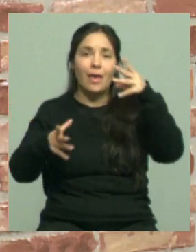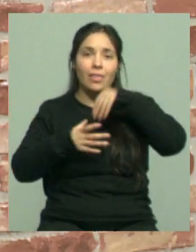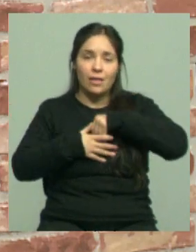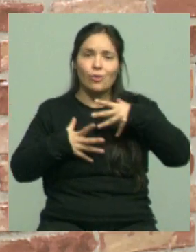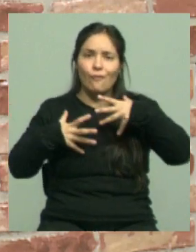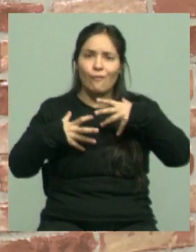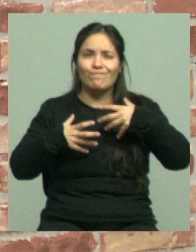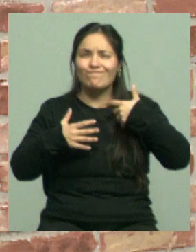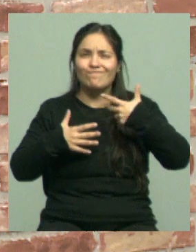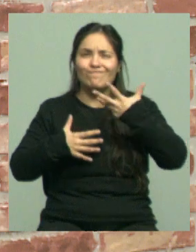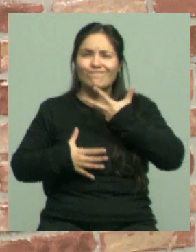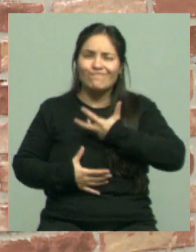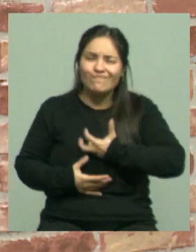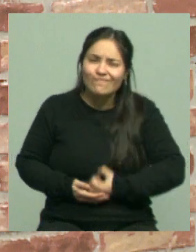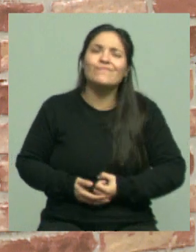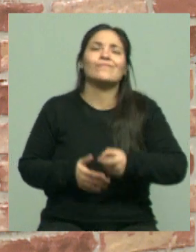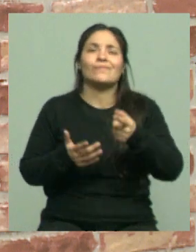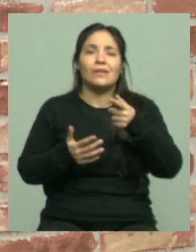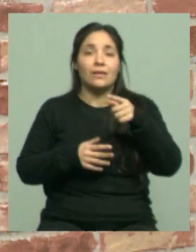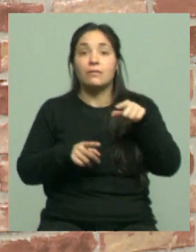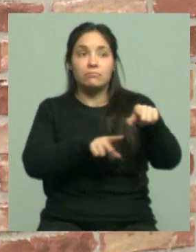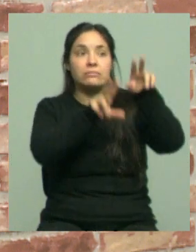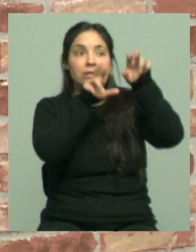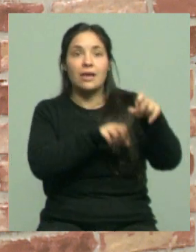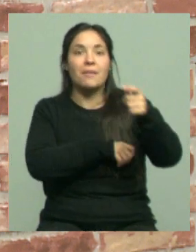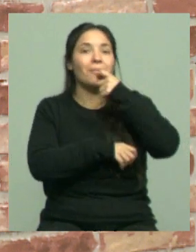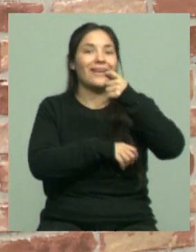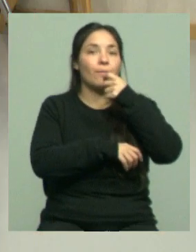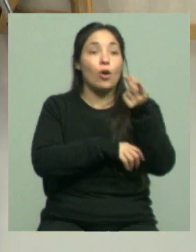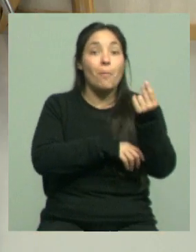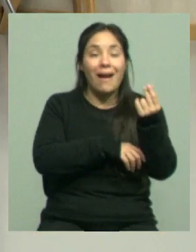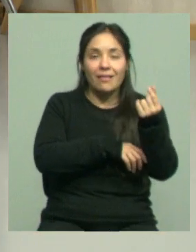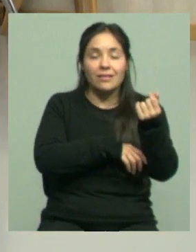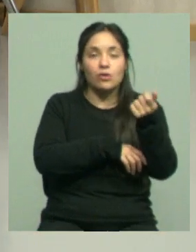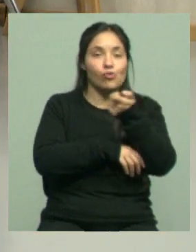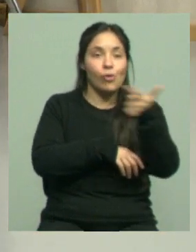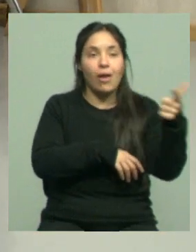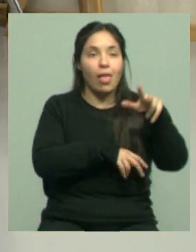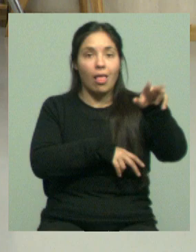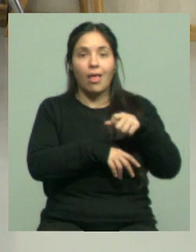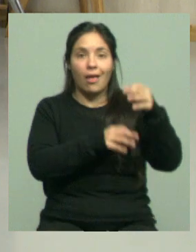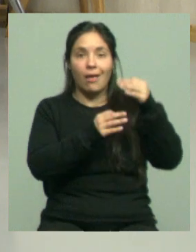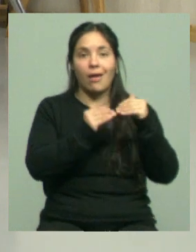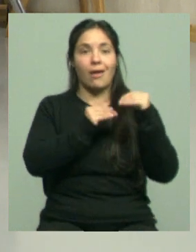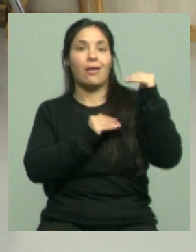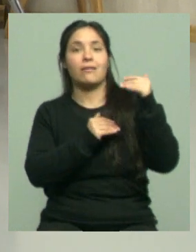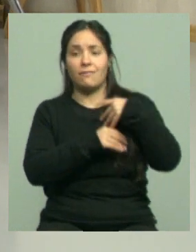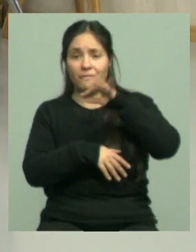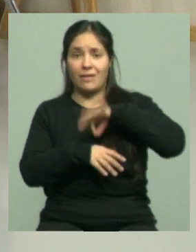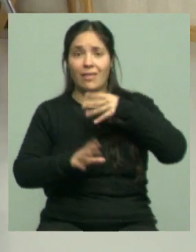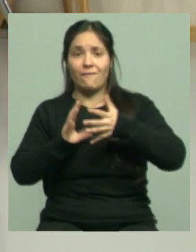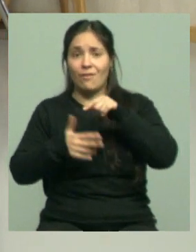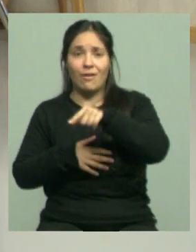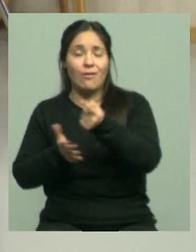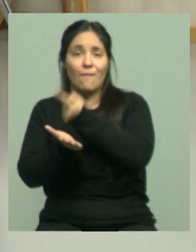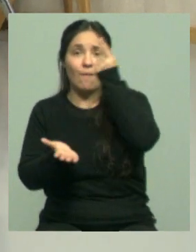totalmente fundamental, que es el tema del poder adquisitivo. Si no tenés cierto poder adquisitivo, es imposible que llegues adelante esa vida. Y por ahí la gente, sí, los chicos